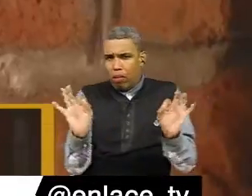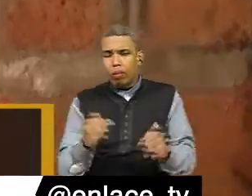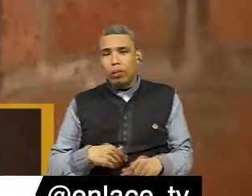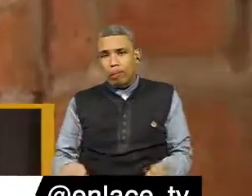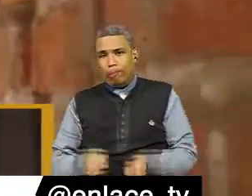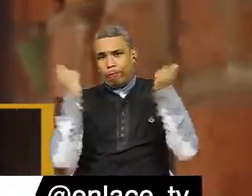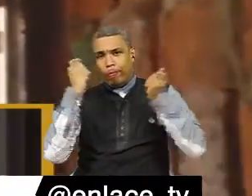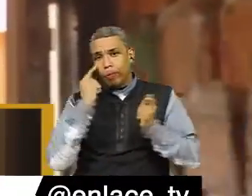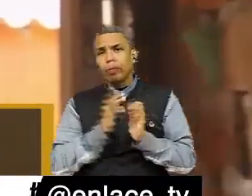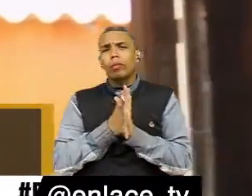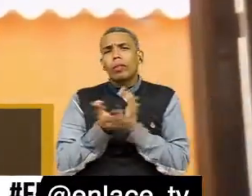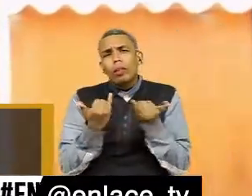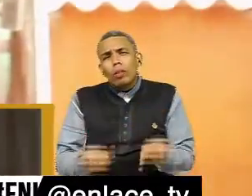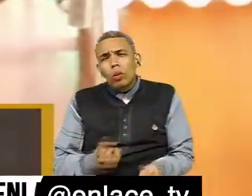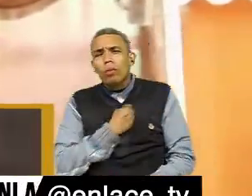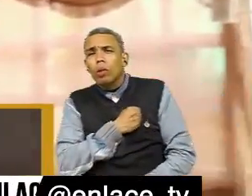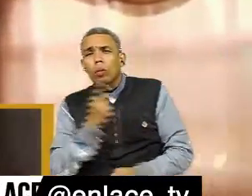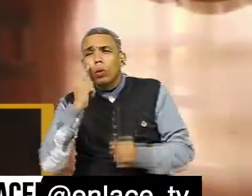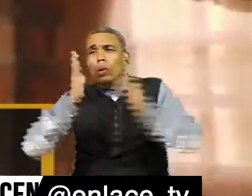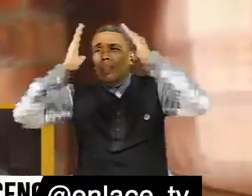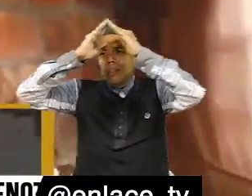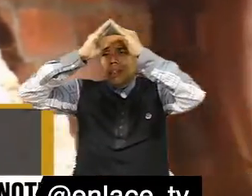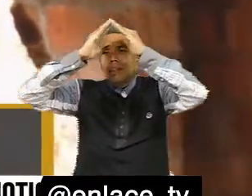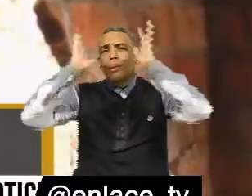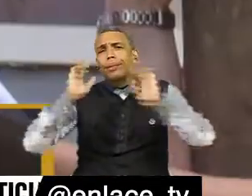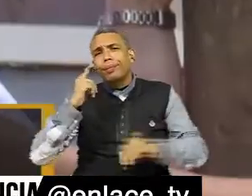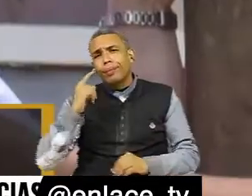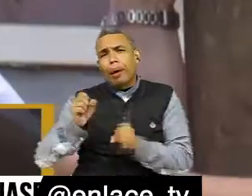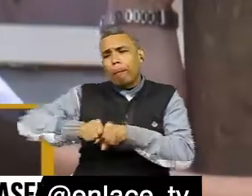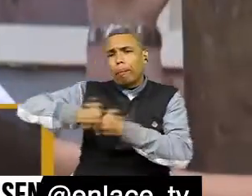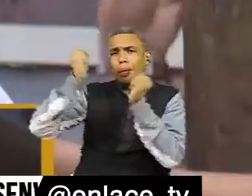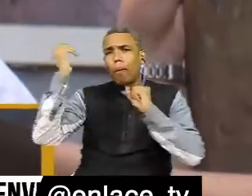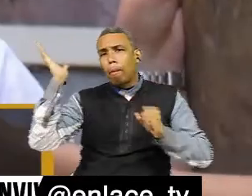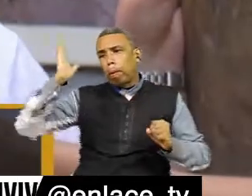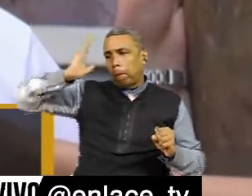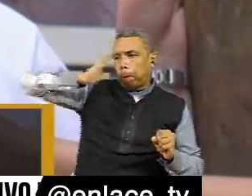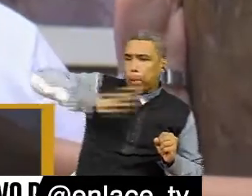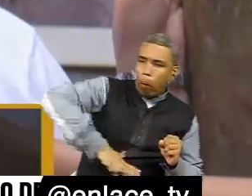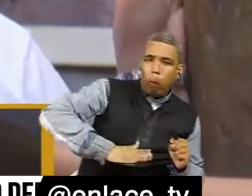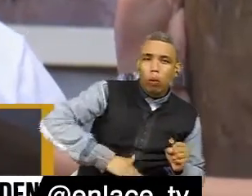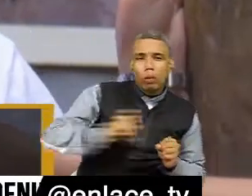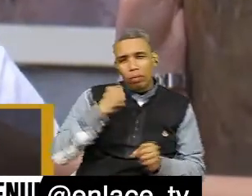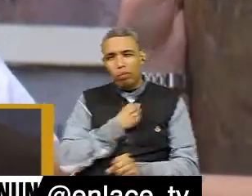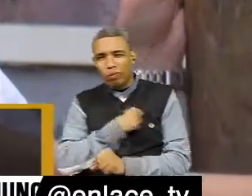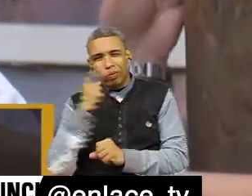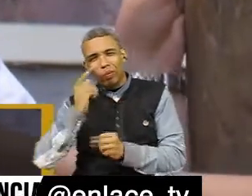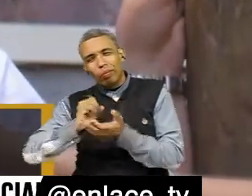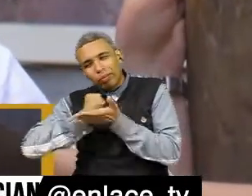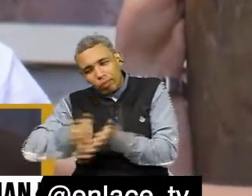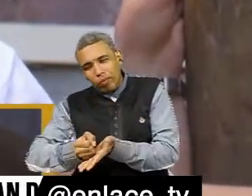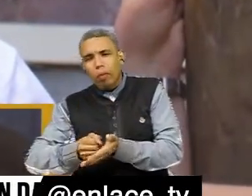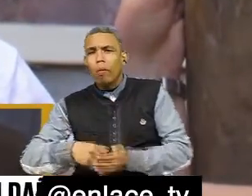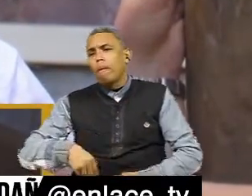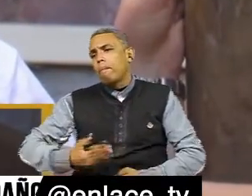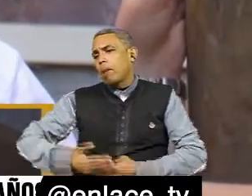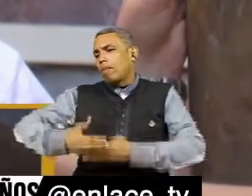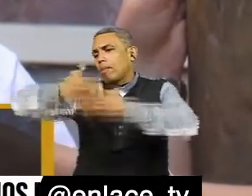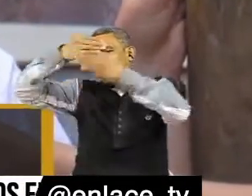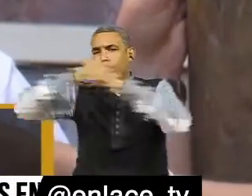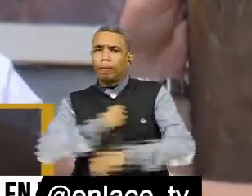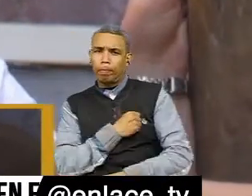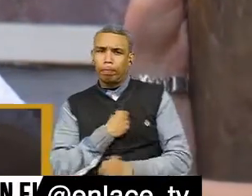de la administración municipal porque los daños se llevaron buena parte de su casa. Sí, claro, nosotros pedimos la colaboración del alcalde,